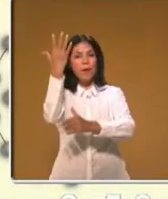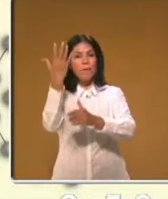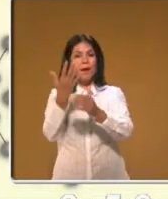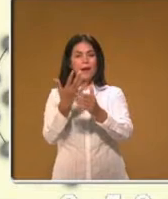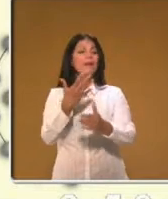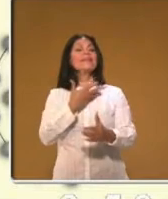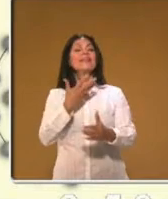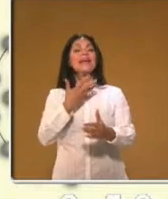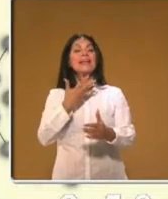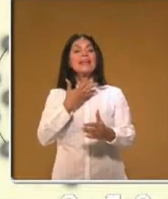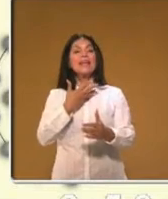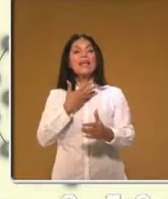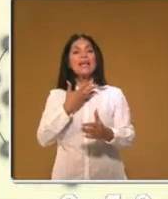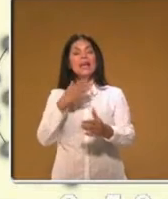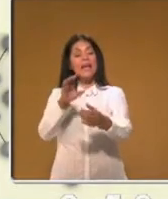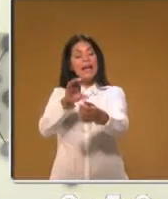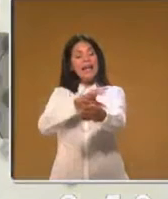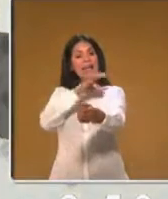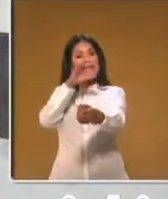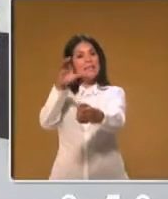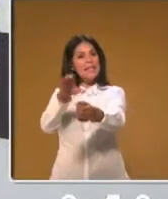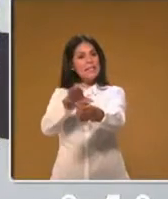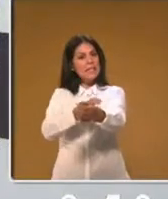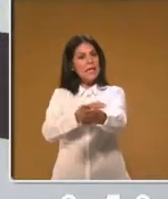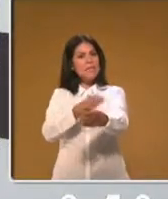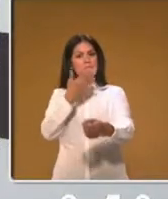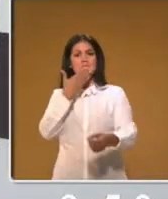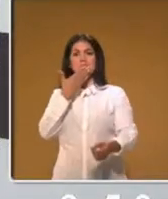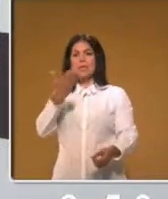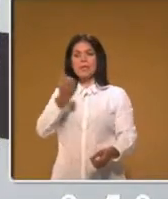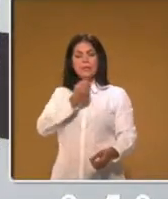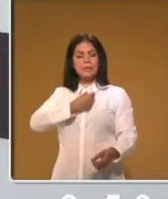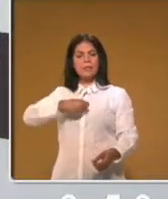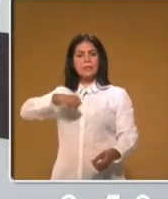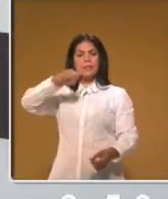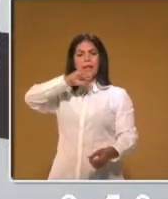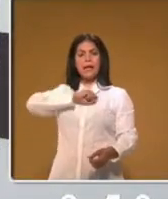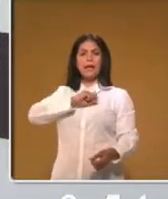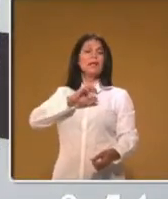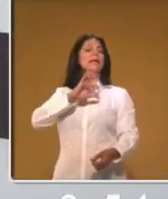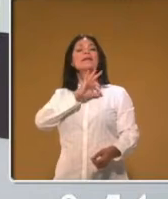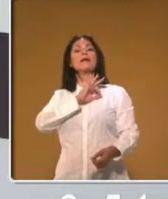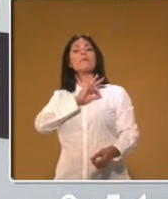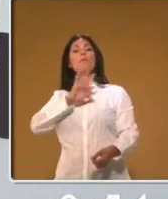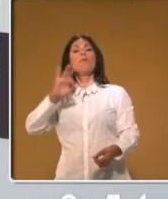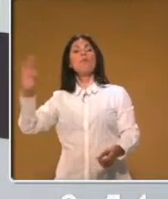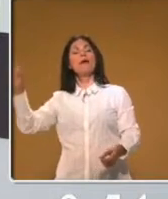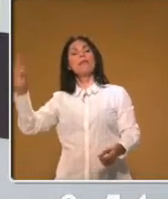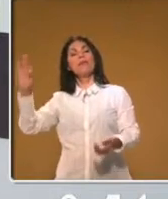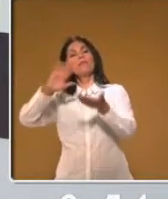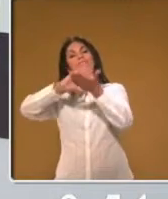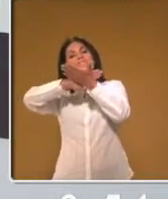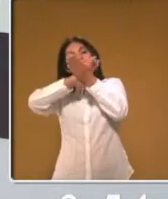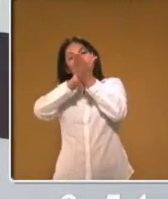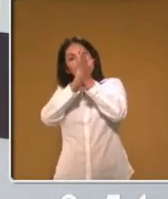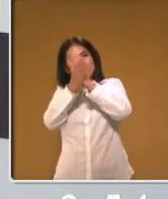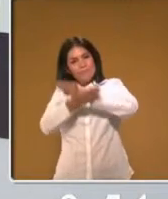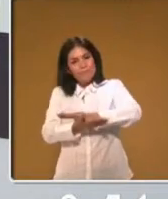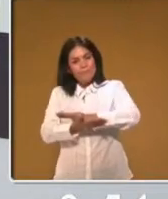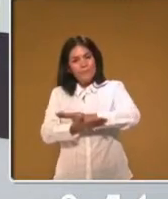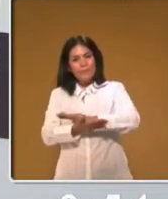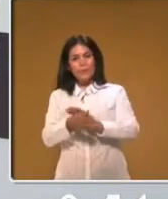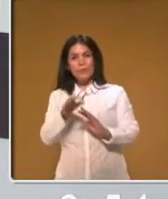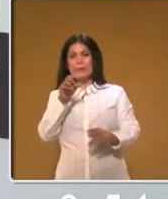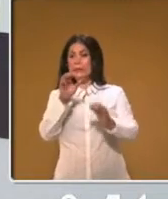aquellas que no causan ningún problema al medio ambiente y que no se agotan. Tenemos esa fuente ahí